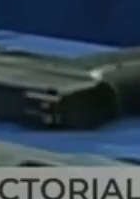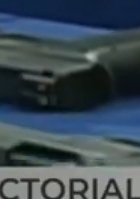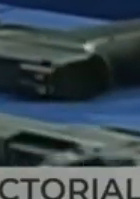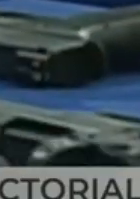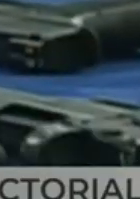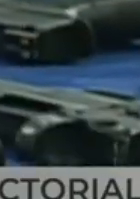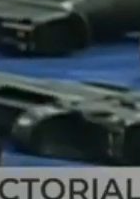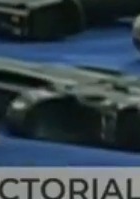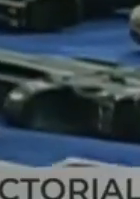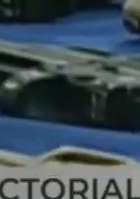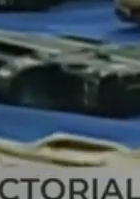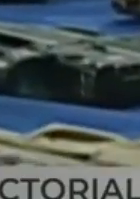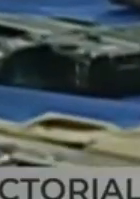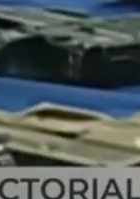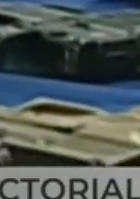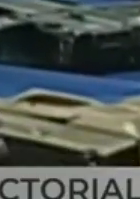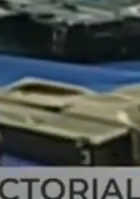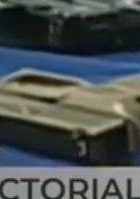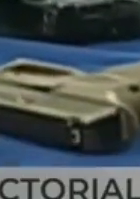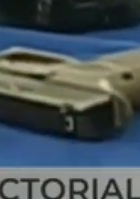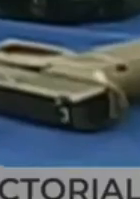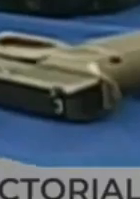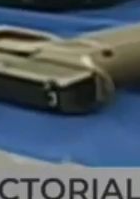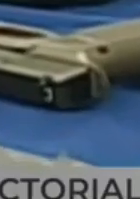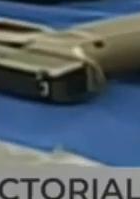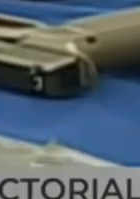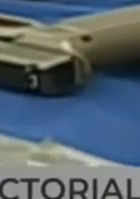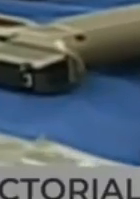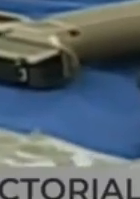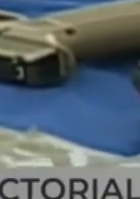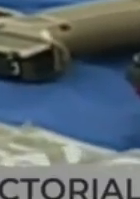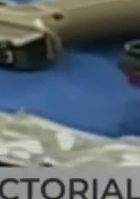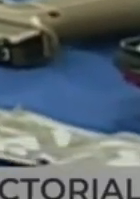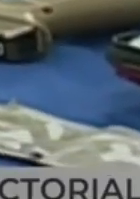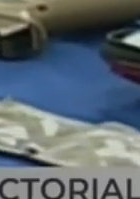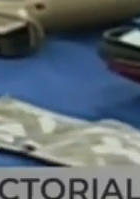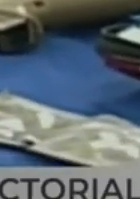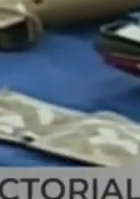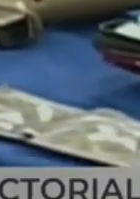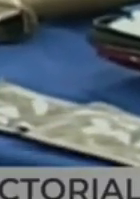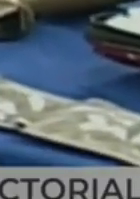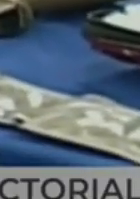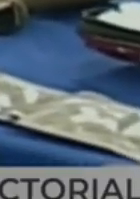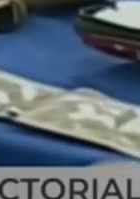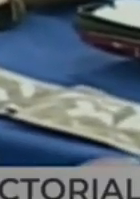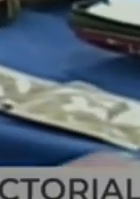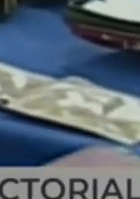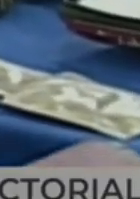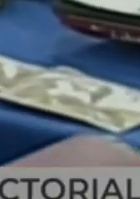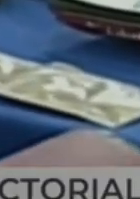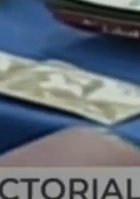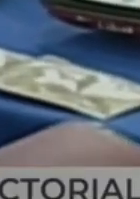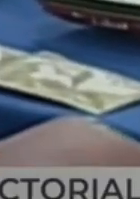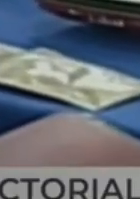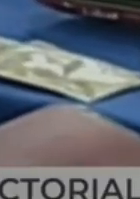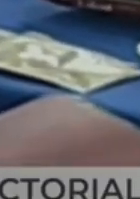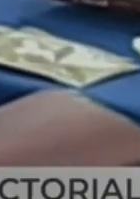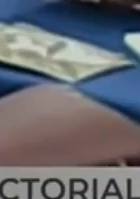normales, trabajo de inteligencia, de rastreo, hasta que tocamos el primer